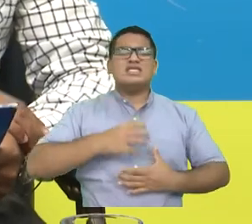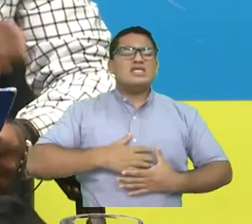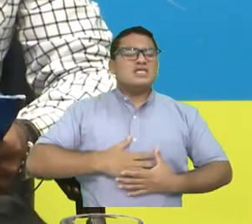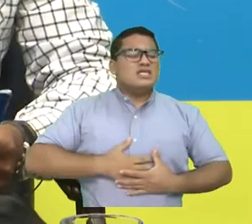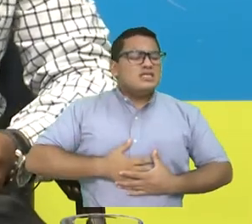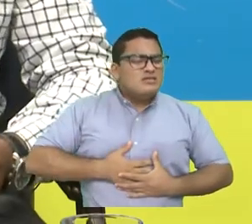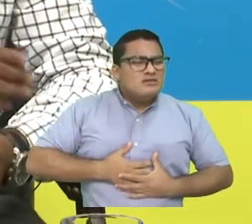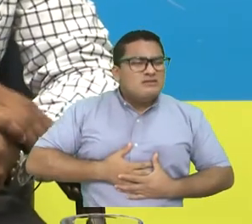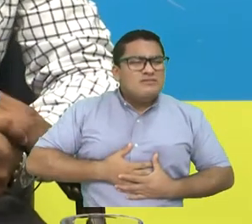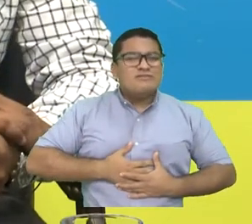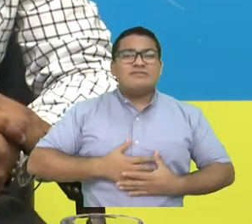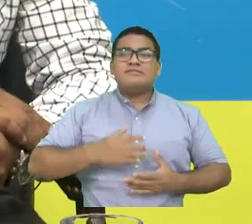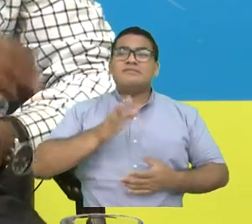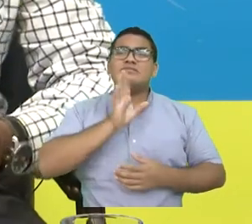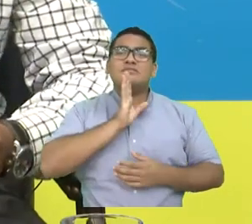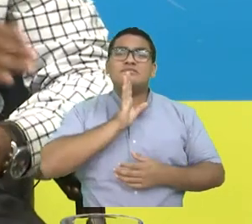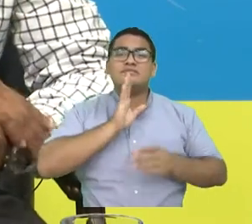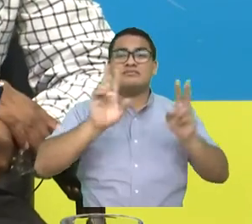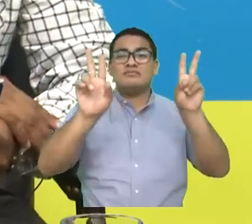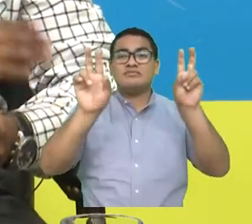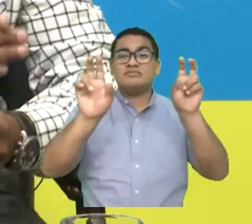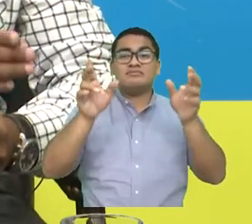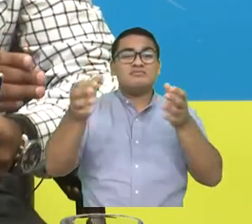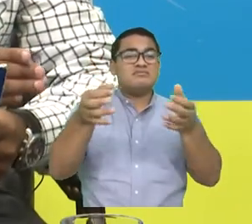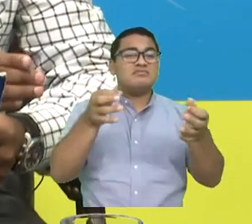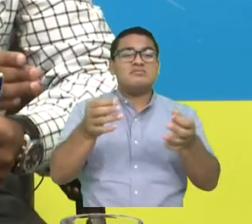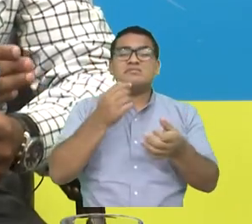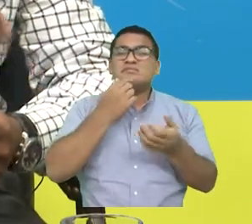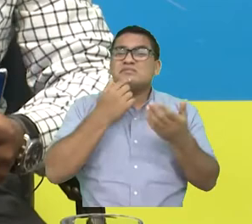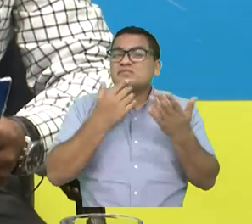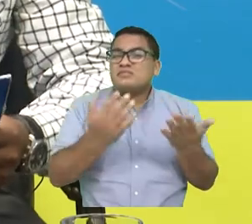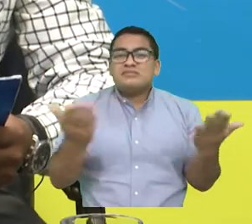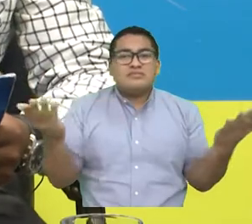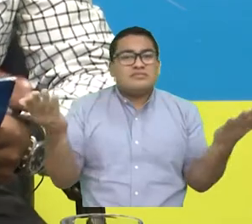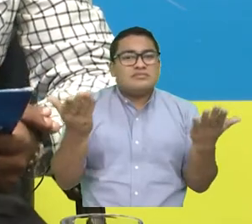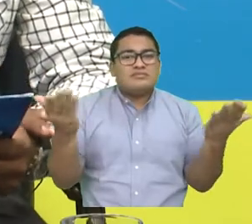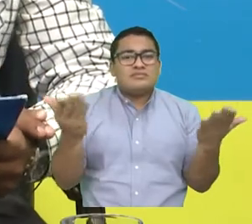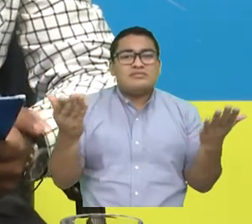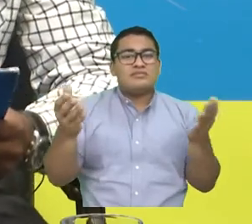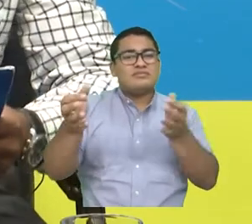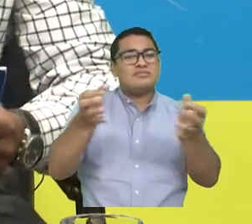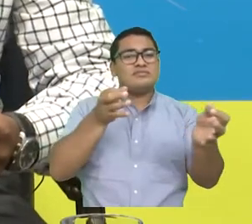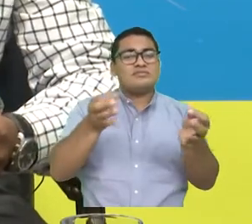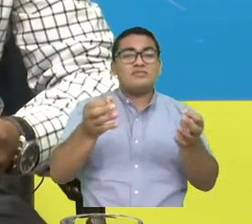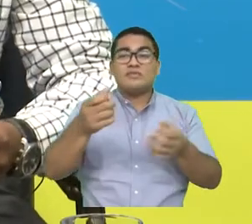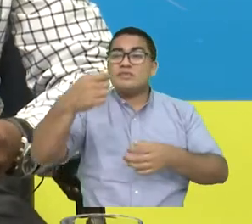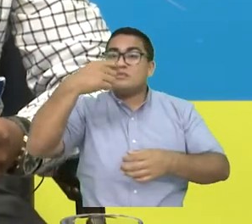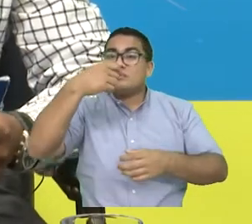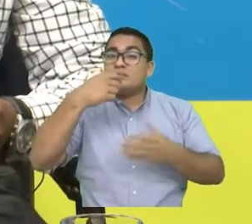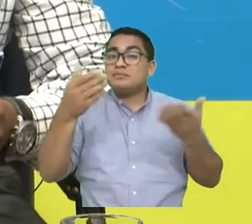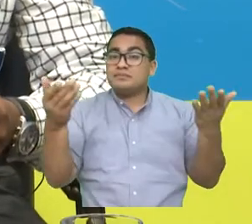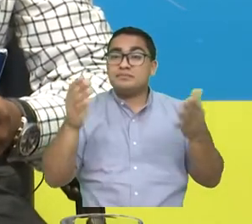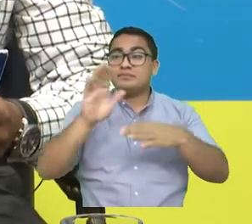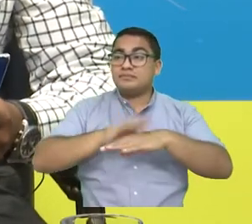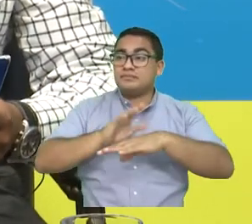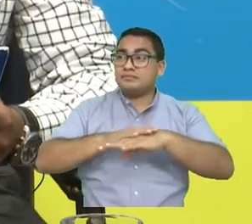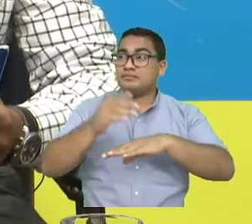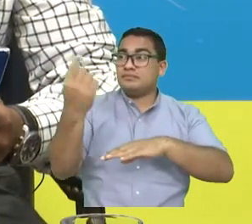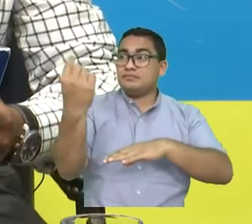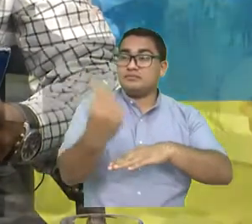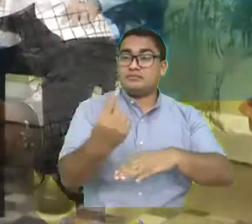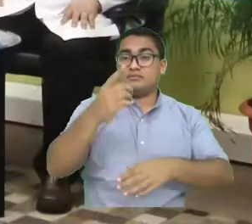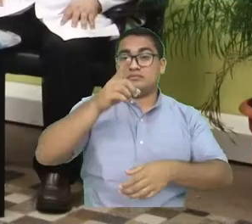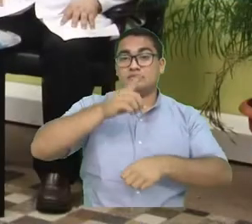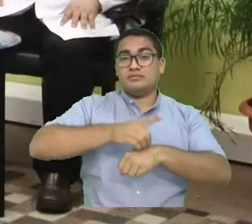hablar a profundidad de este tema, qué lo causa, cómo se previene, cómo se trata, hemos invitado al doctor Piero